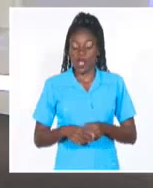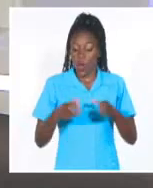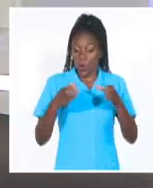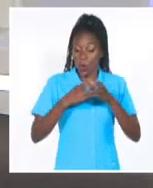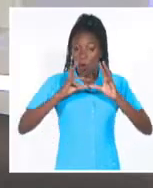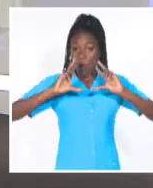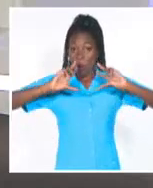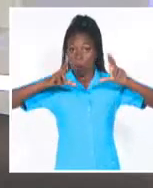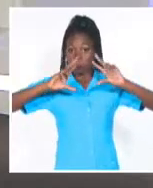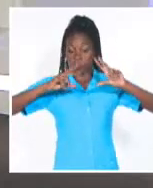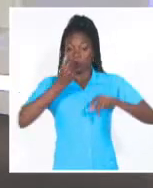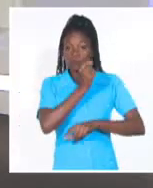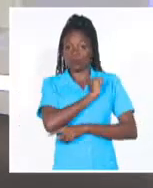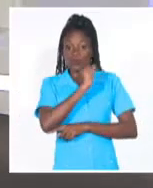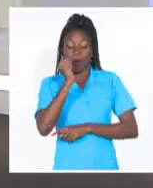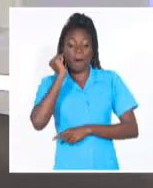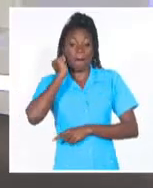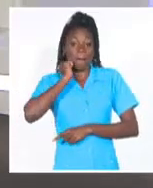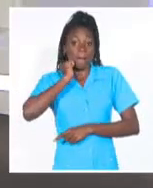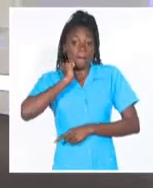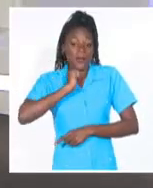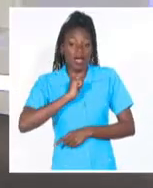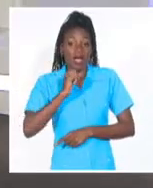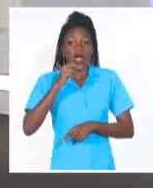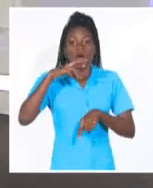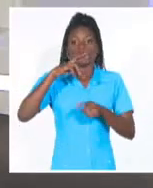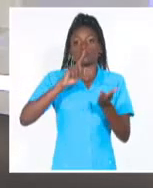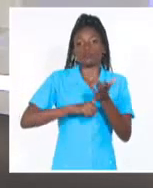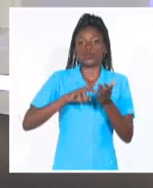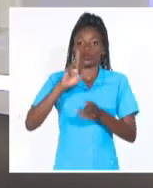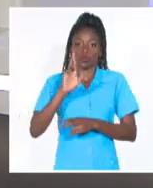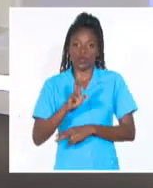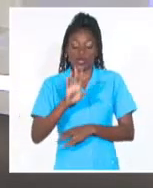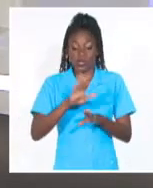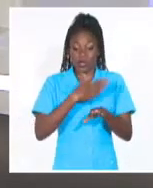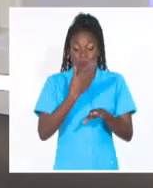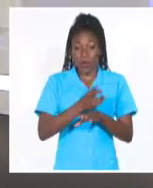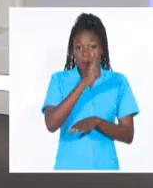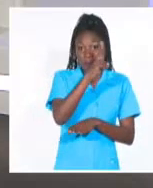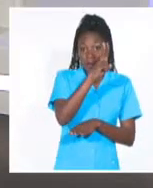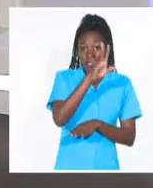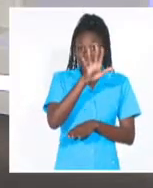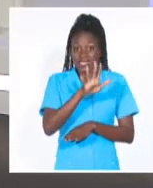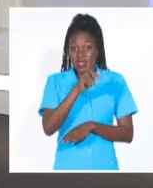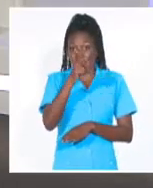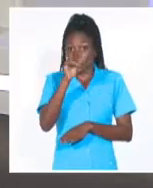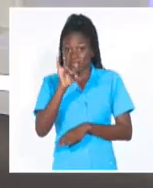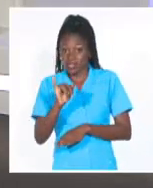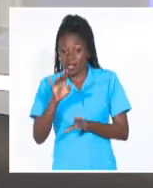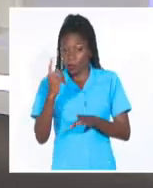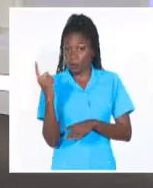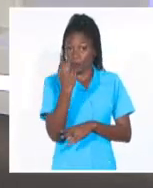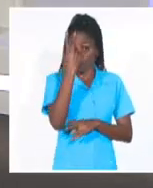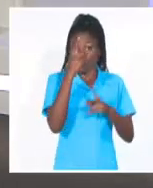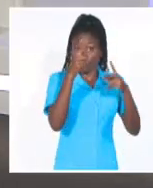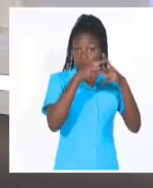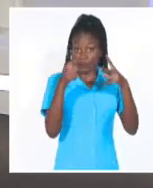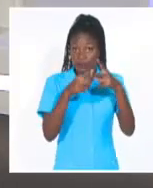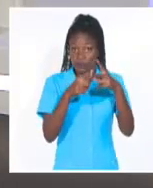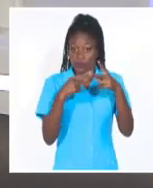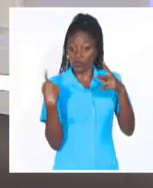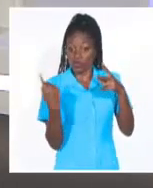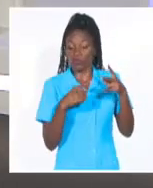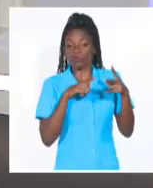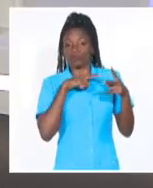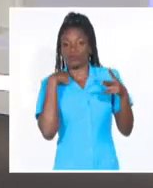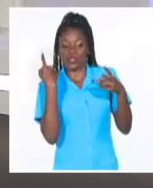con más complicaciones de las esperadas a Puerto Rico. Después de ganar 25-16 y 25-21 los dos primeros parciales, los nuestros cayeron de